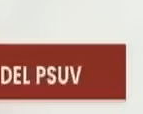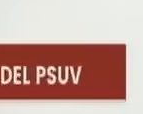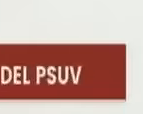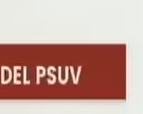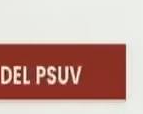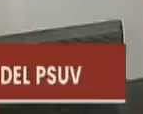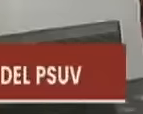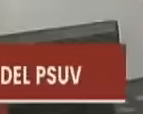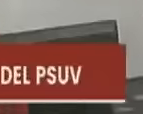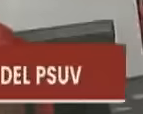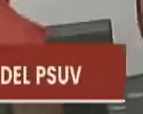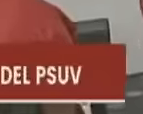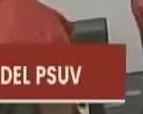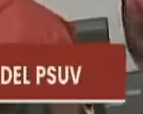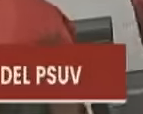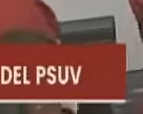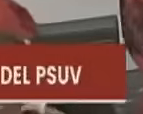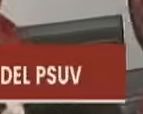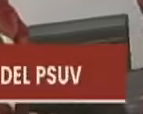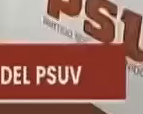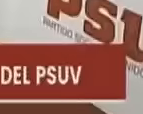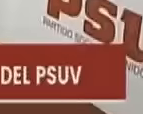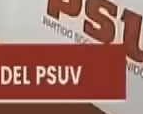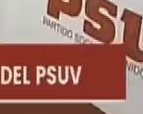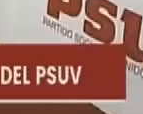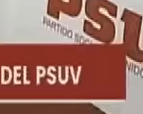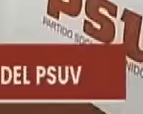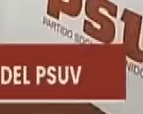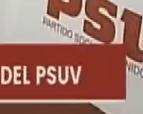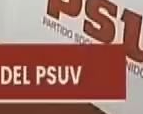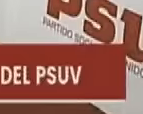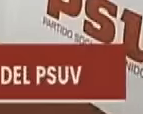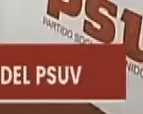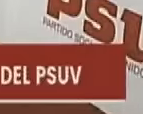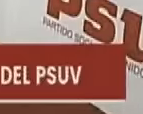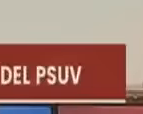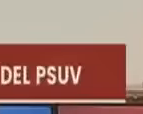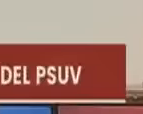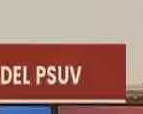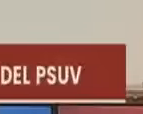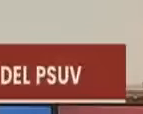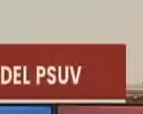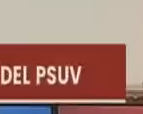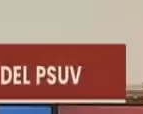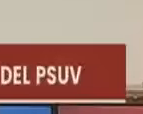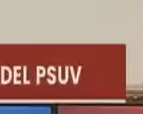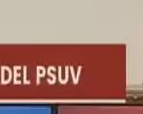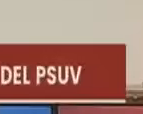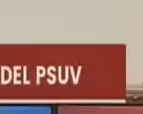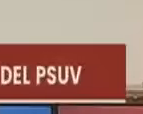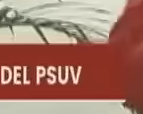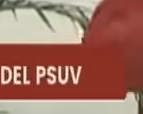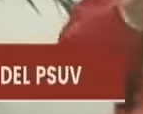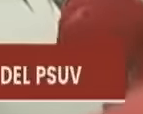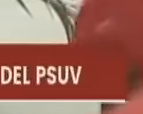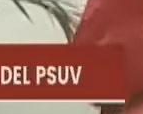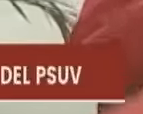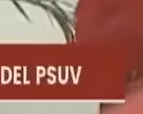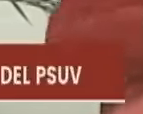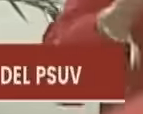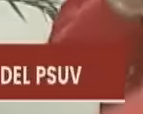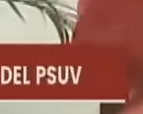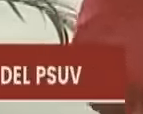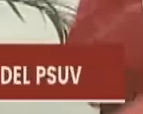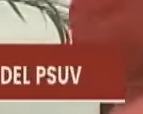Como exitosa la revisión que se realizó el día de ayer de la maquinaria electoral 1x10x7. Asimismo, se